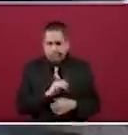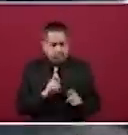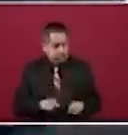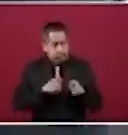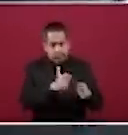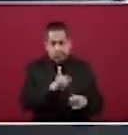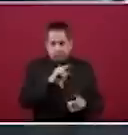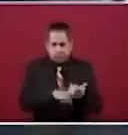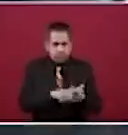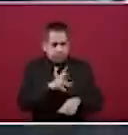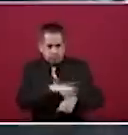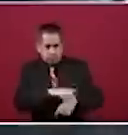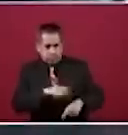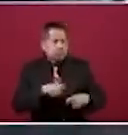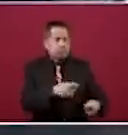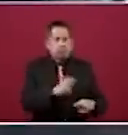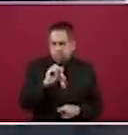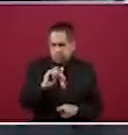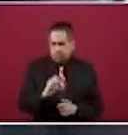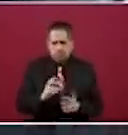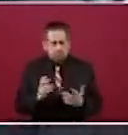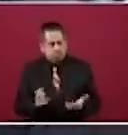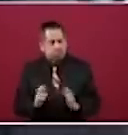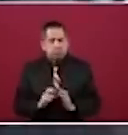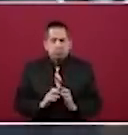dieron estos permisos. Entonces,